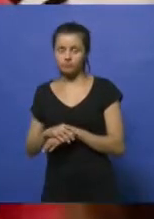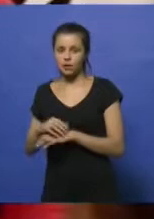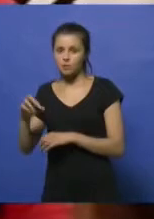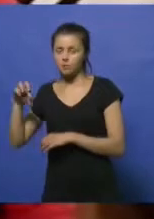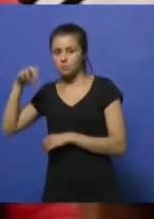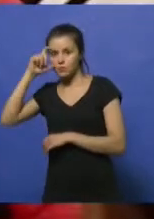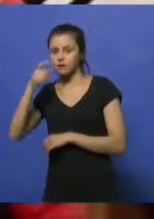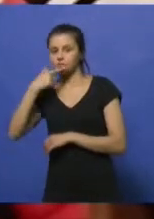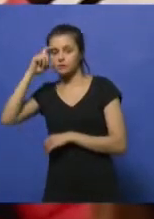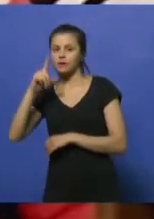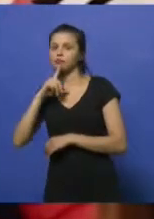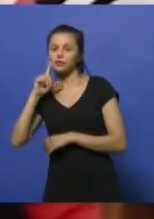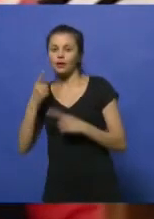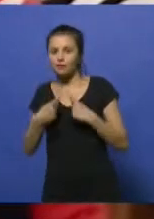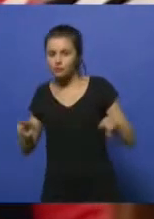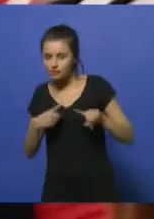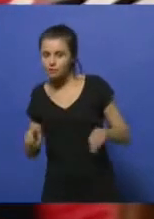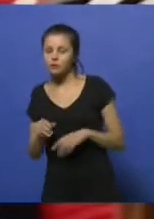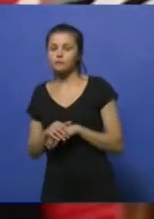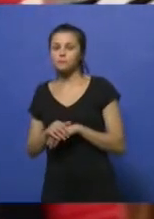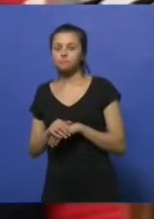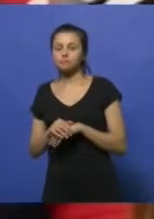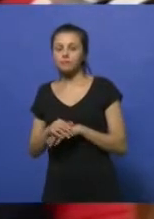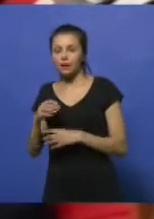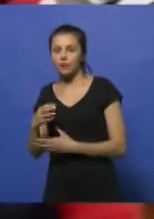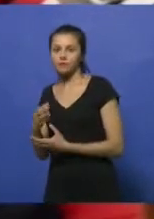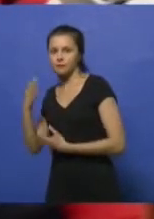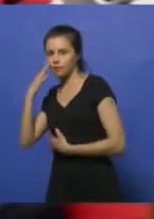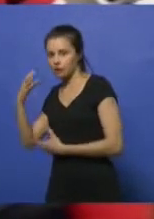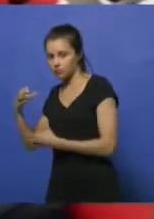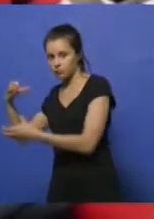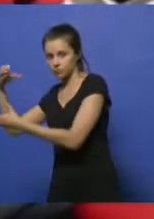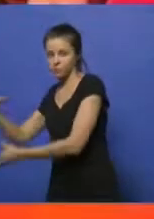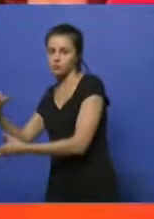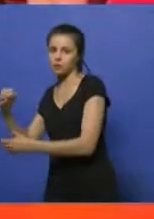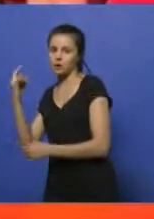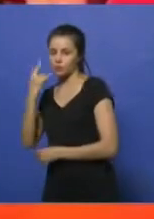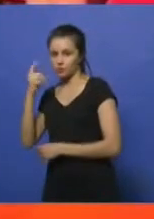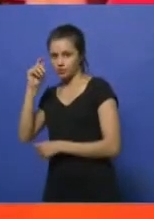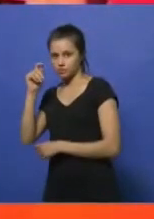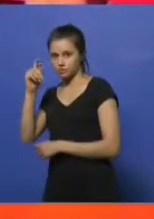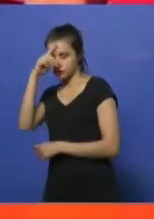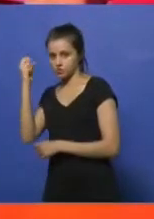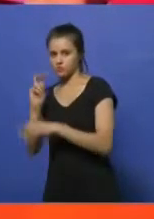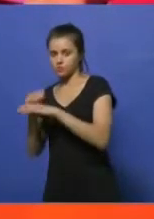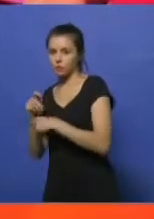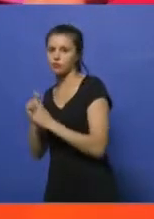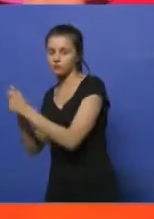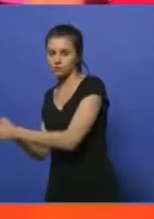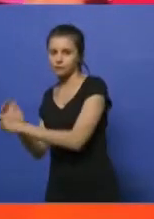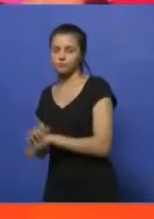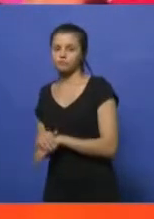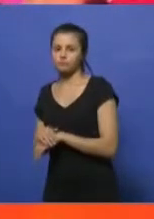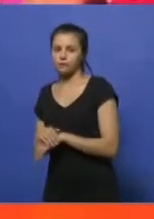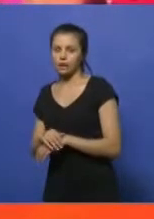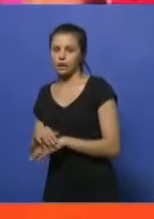que llevó sus canciones, que recibió además un reconocimiento por parte de la universidad y que volvió a presentar su show a sala prácticamente repleta.